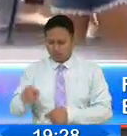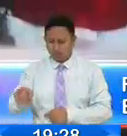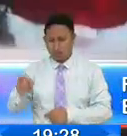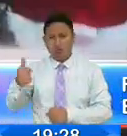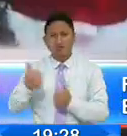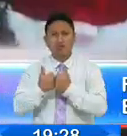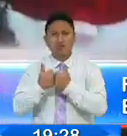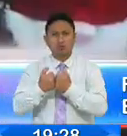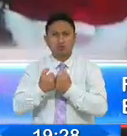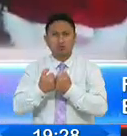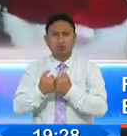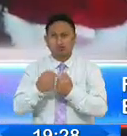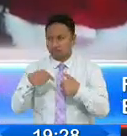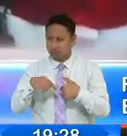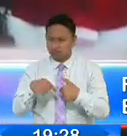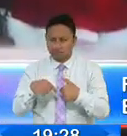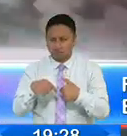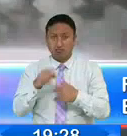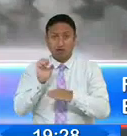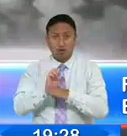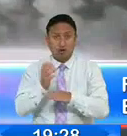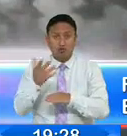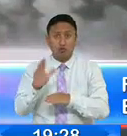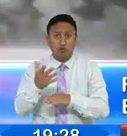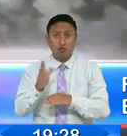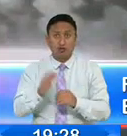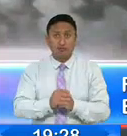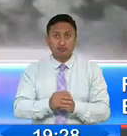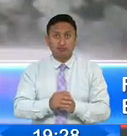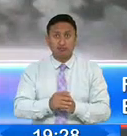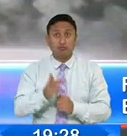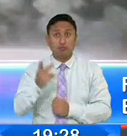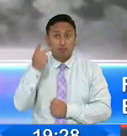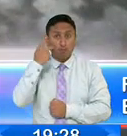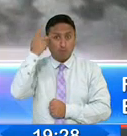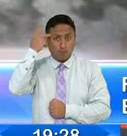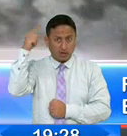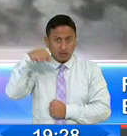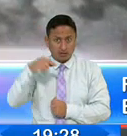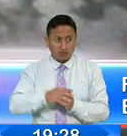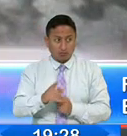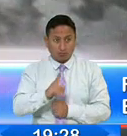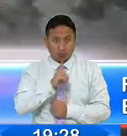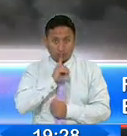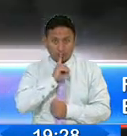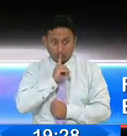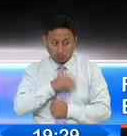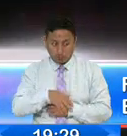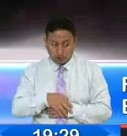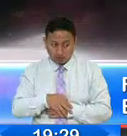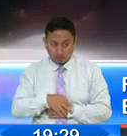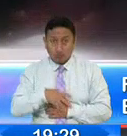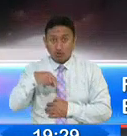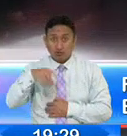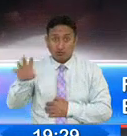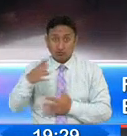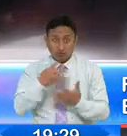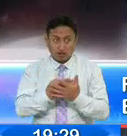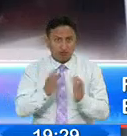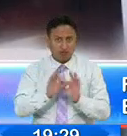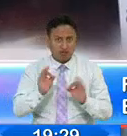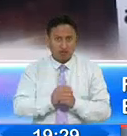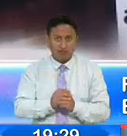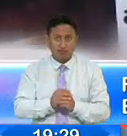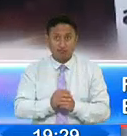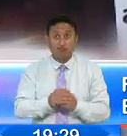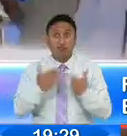se encontraría dentro del país. Quedaban sus padres como presuntos encubridores, pero tampoco estaban detenidos. Finalmente